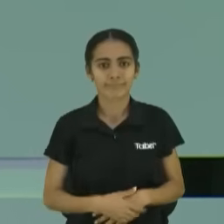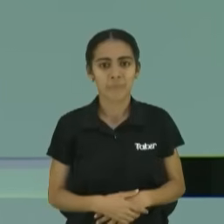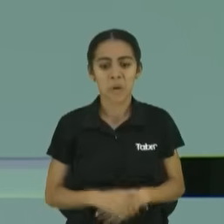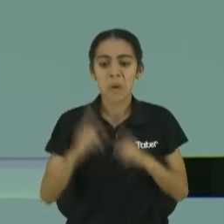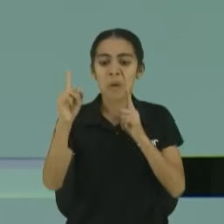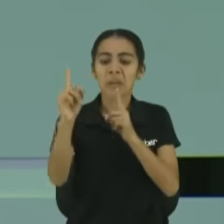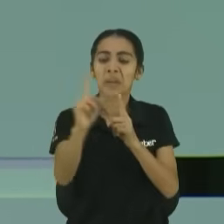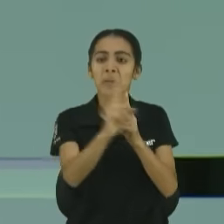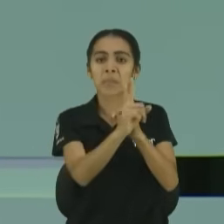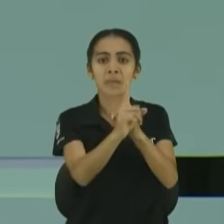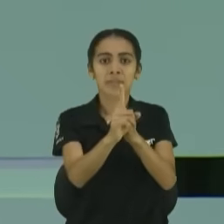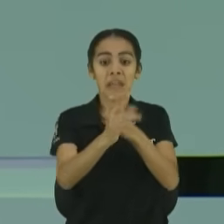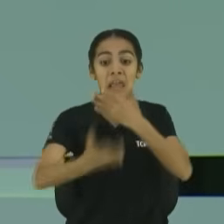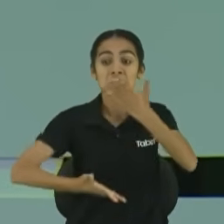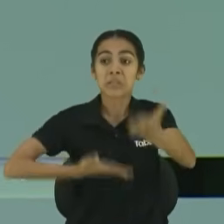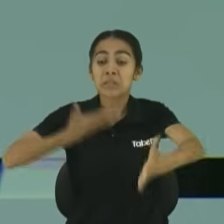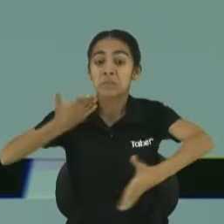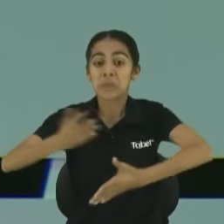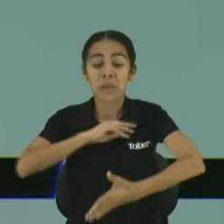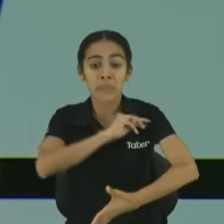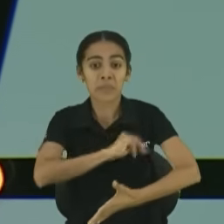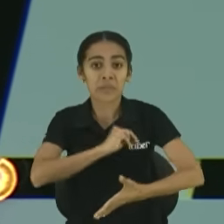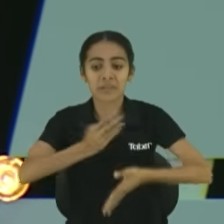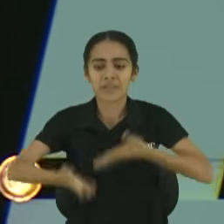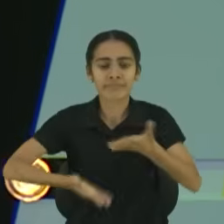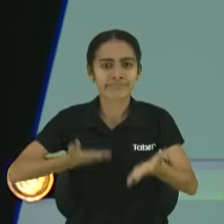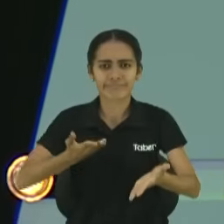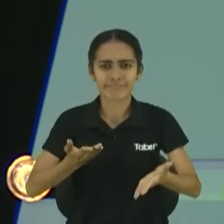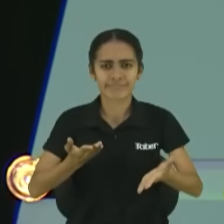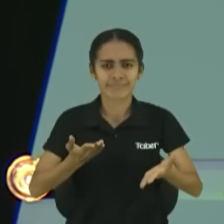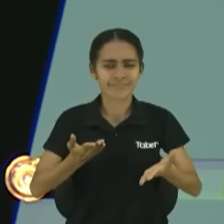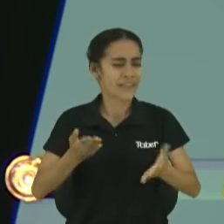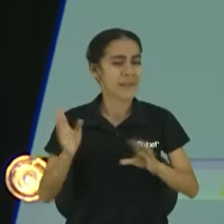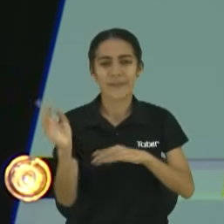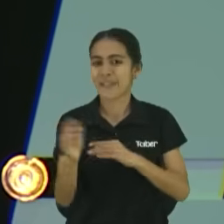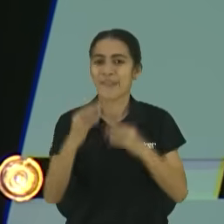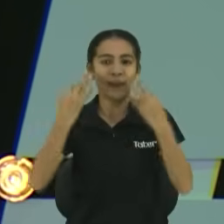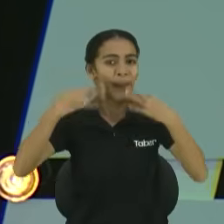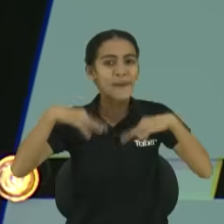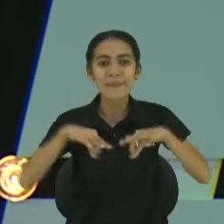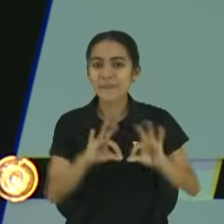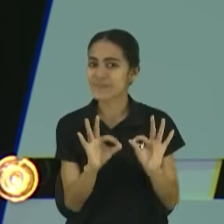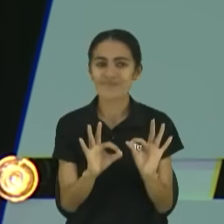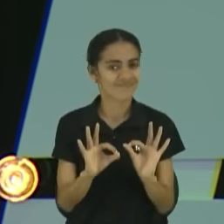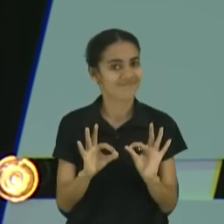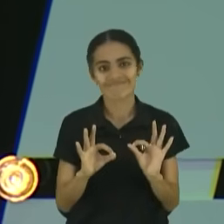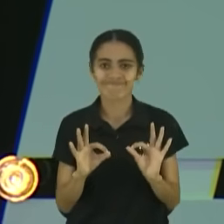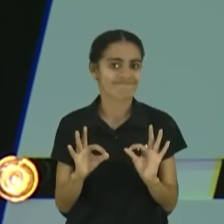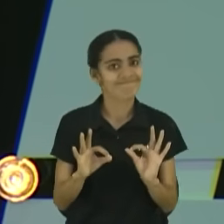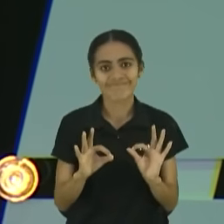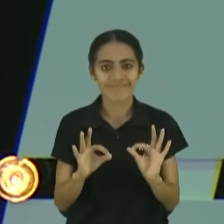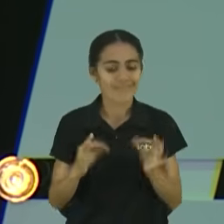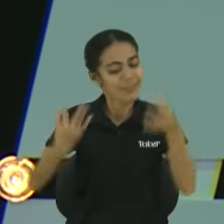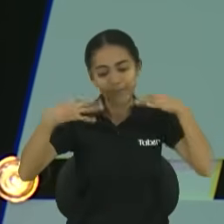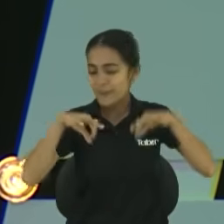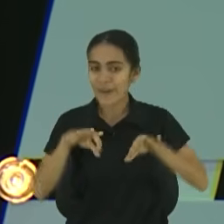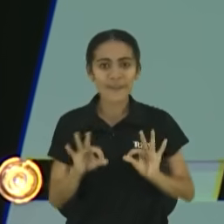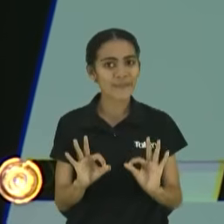Seguimos a Dios sirviendo en algún ministerio de la iglesia. Pero esa no es la manera. Esa no es la